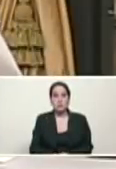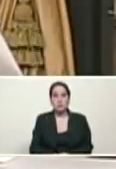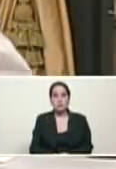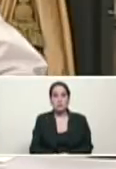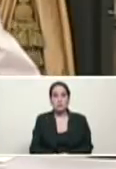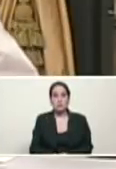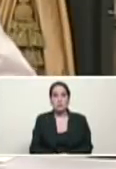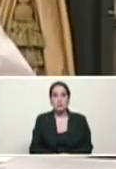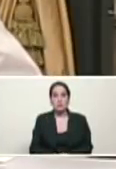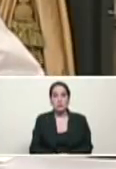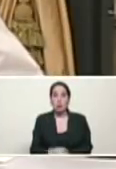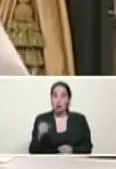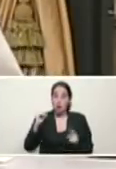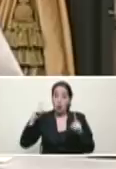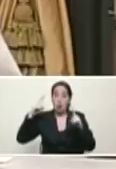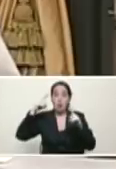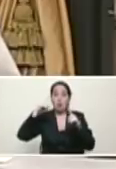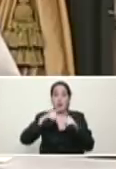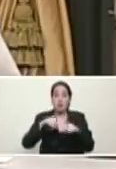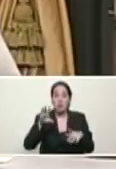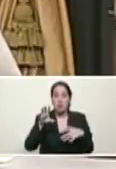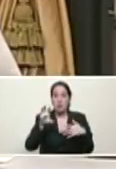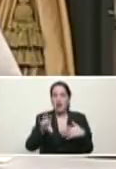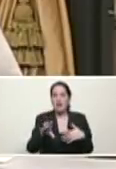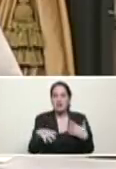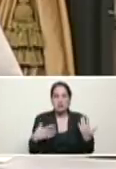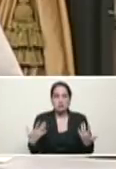Así que los grandes objetivos de un país solo se los puede plantear